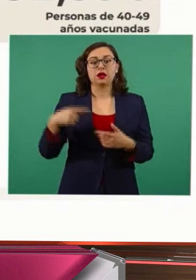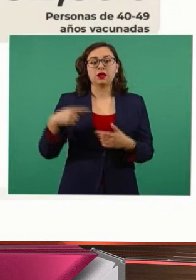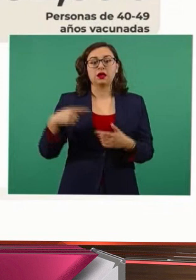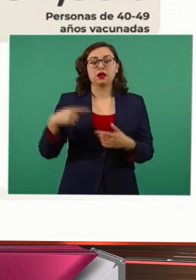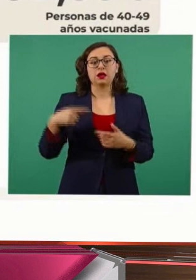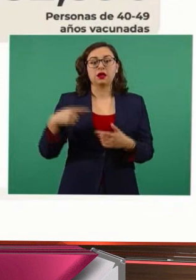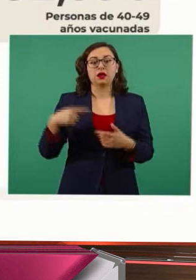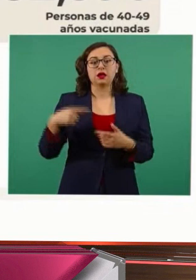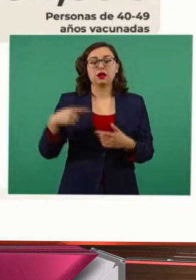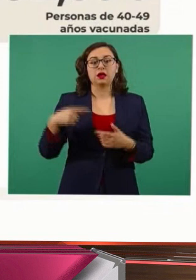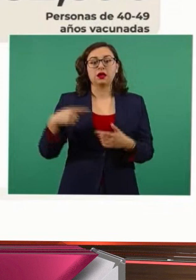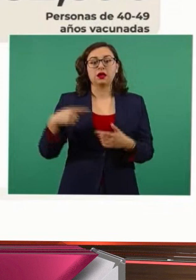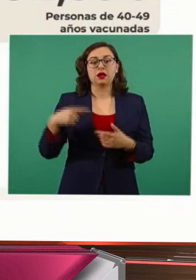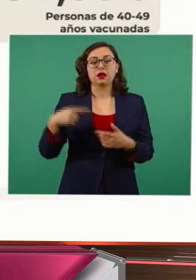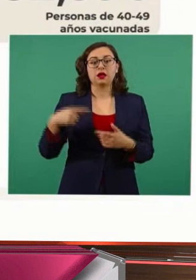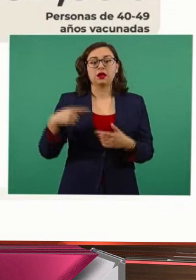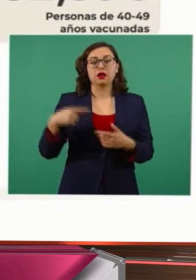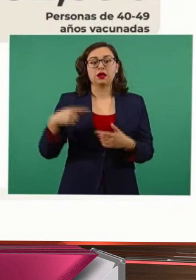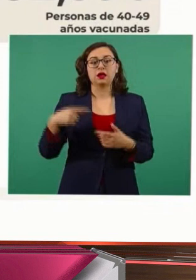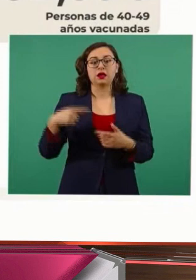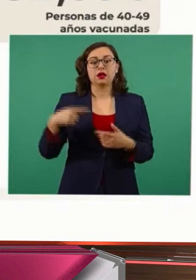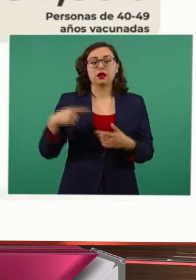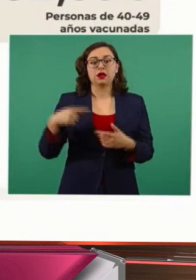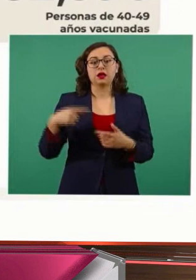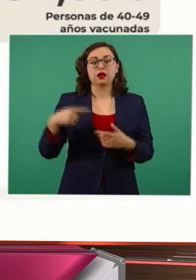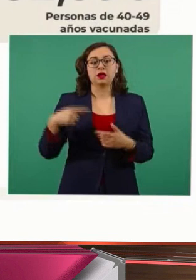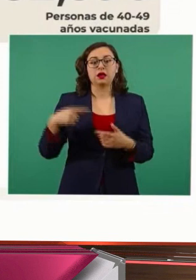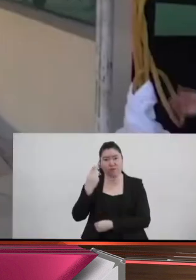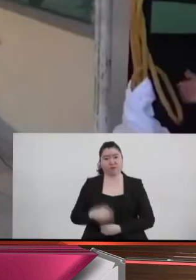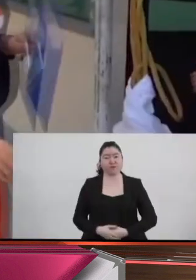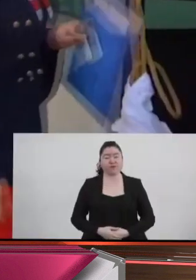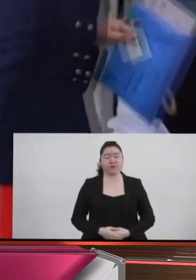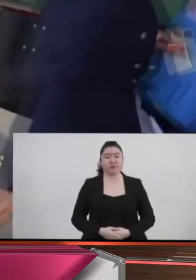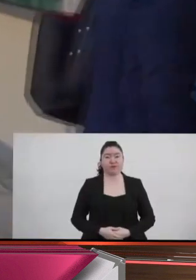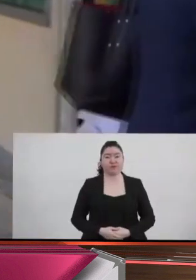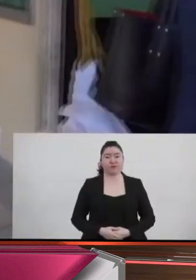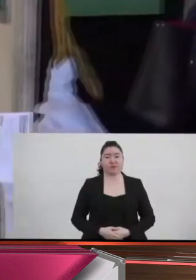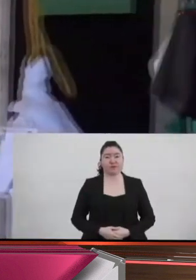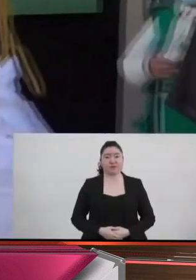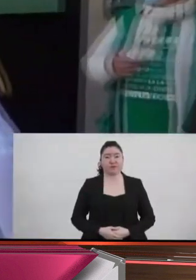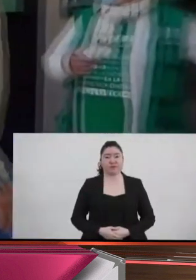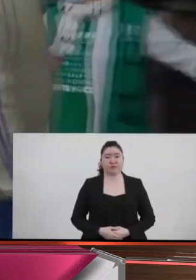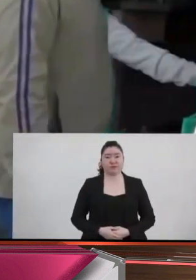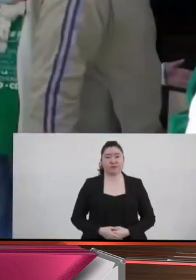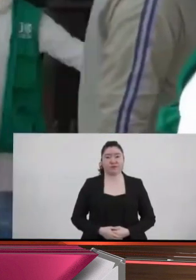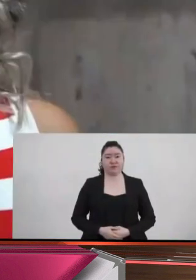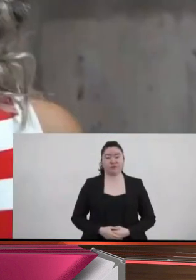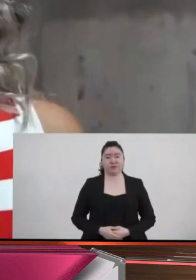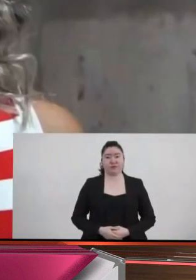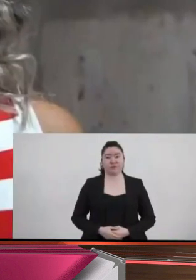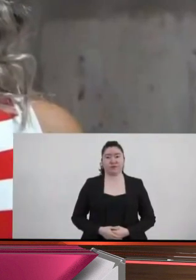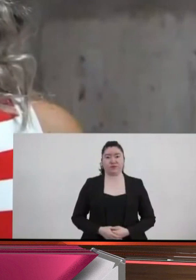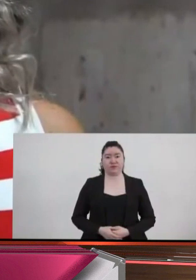en 11 entidades federativas del país y a lo largo de la semana habrá cobertura en las 32 entidades. Cabe mencionar que el día martes 1 de junio inició la